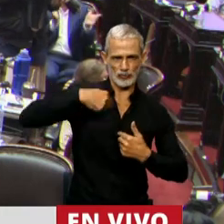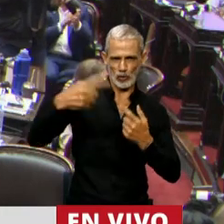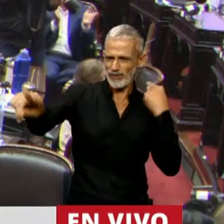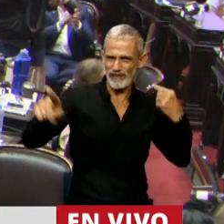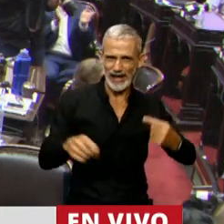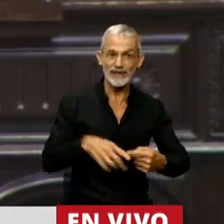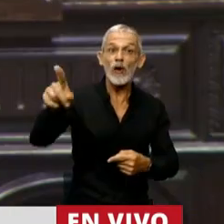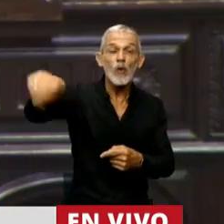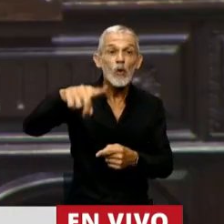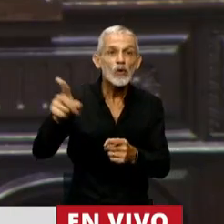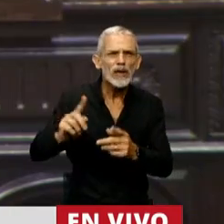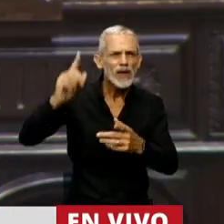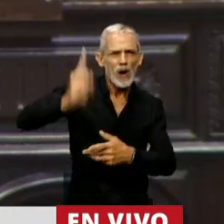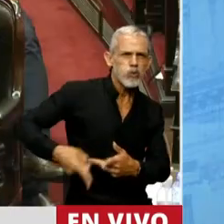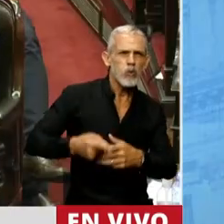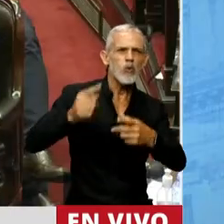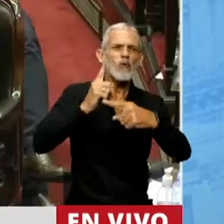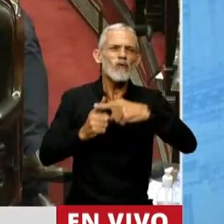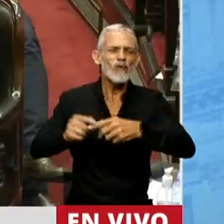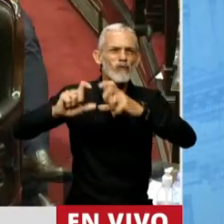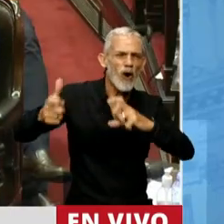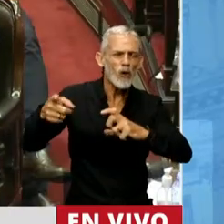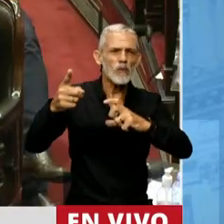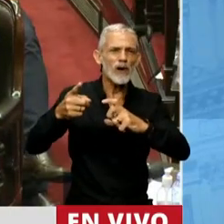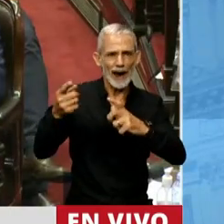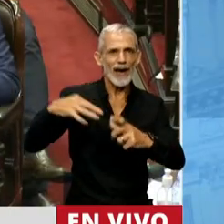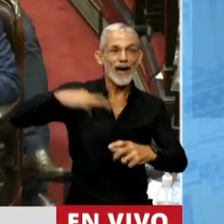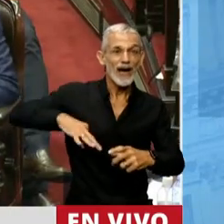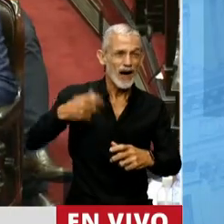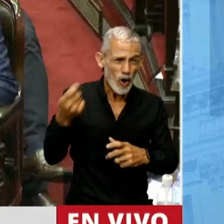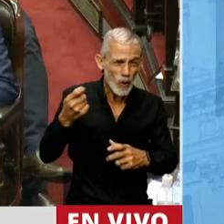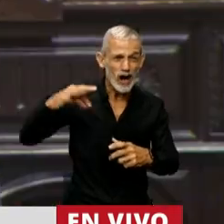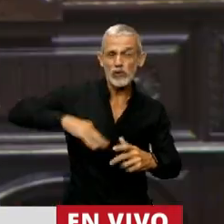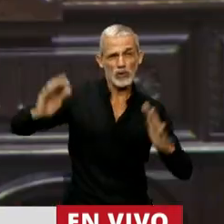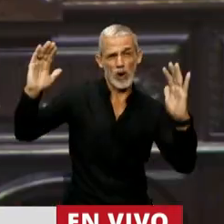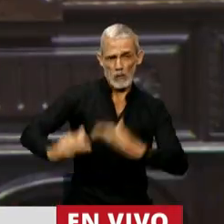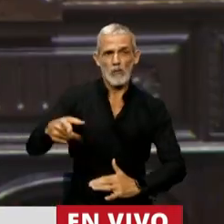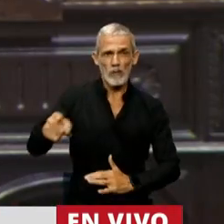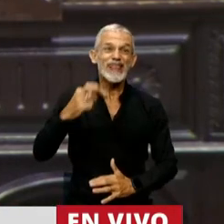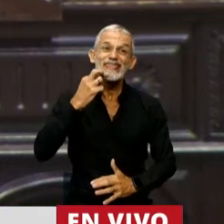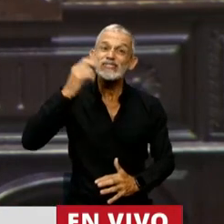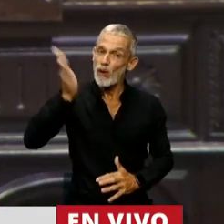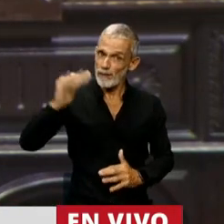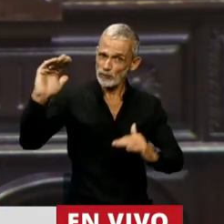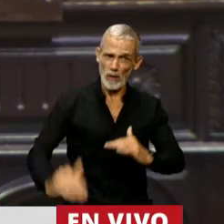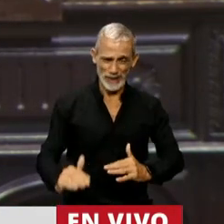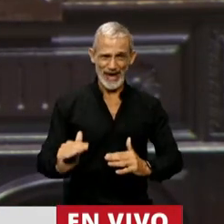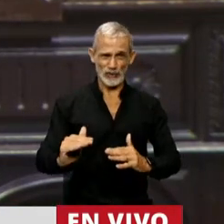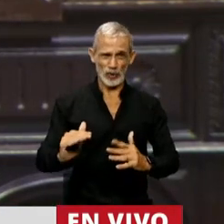nosotros. Ustedes impusieron una fórmula que le hizo caer a los jubilados los ingresos un